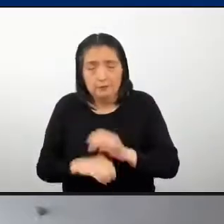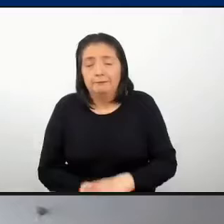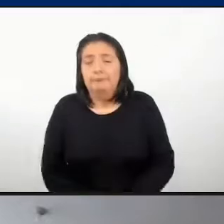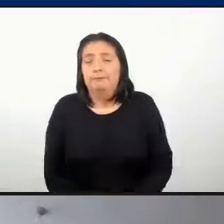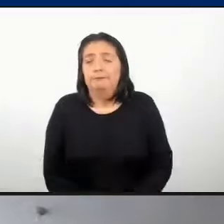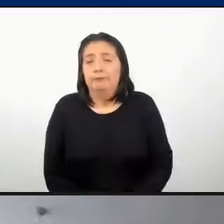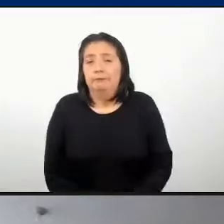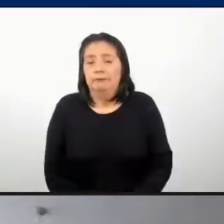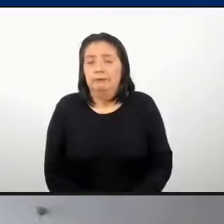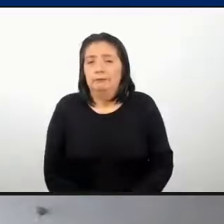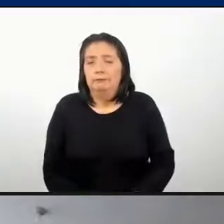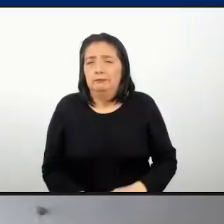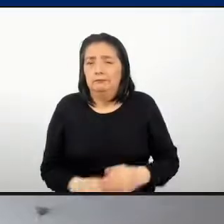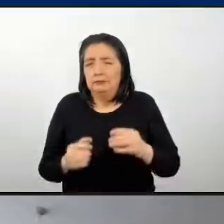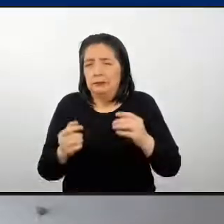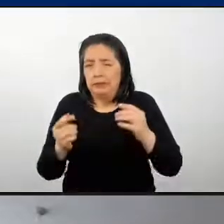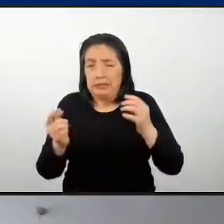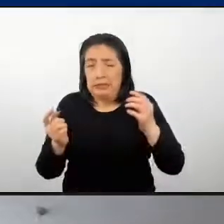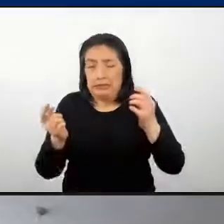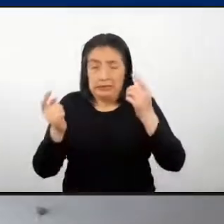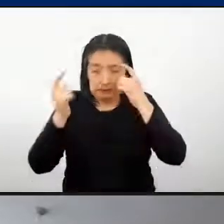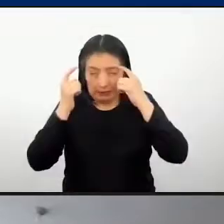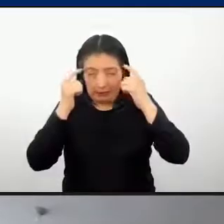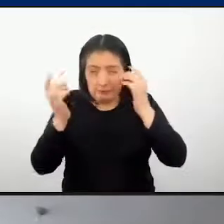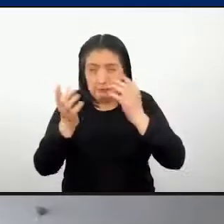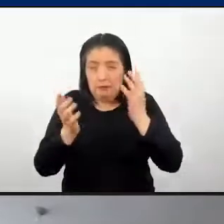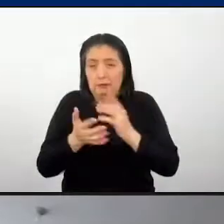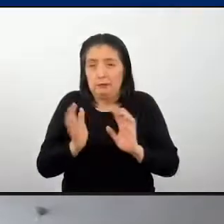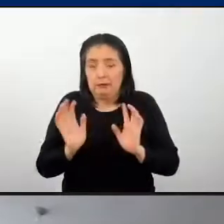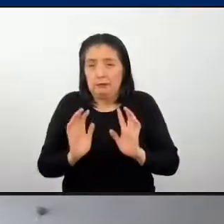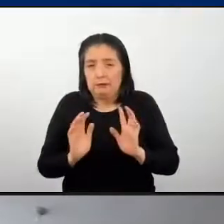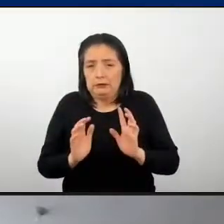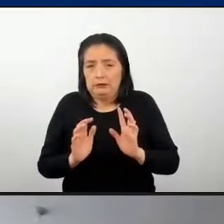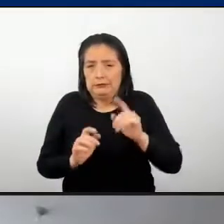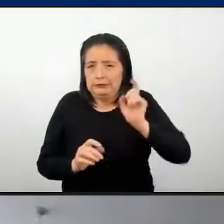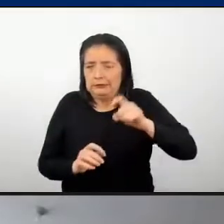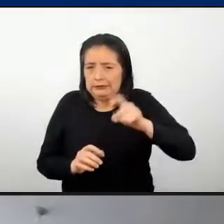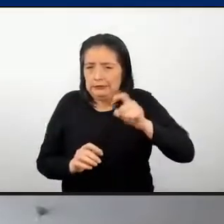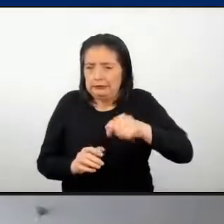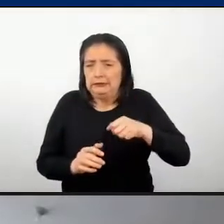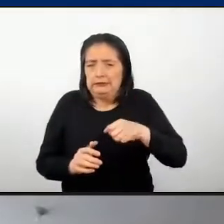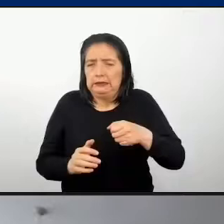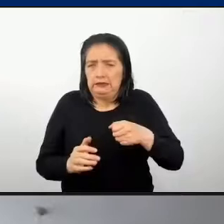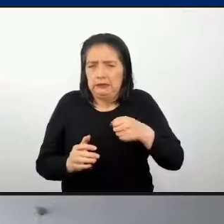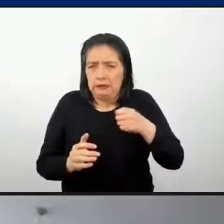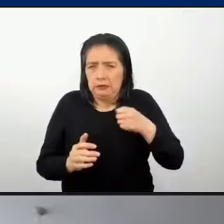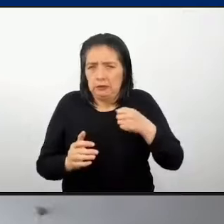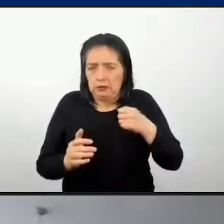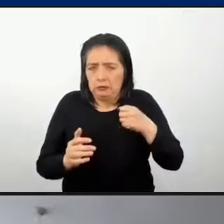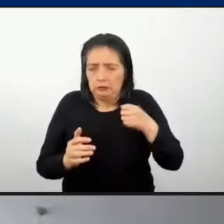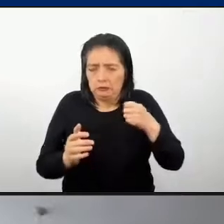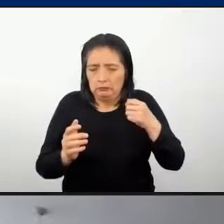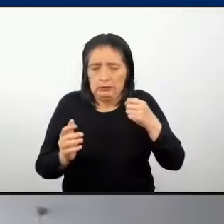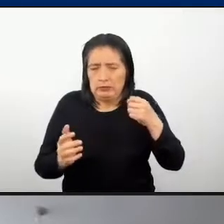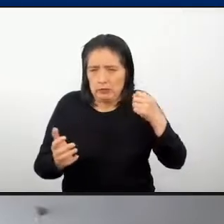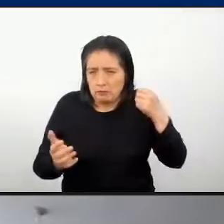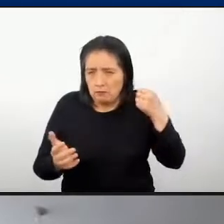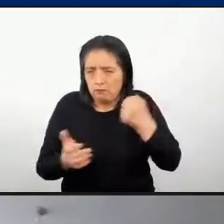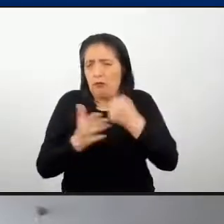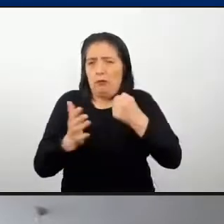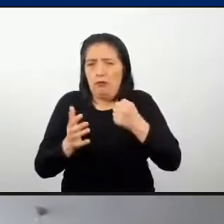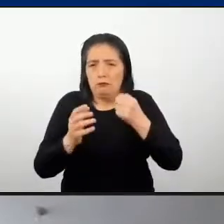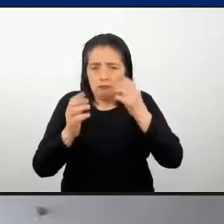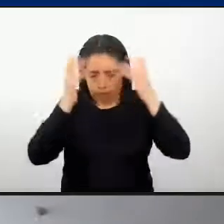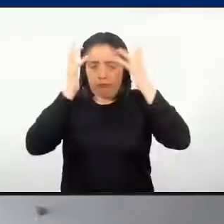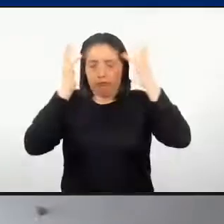el trauma suscita un masazo de tal volumen que la mente se tiene que reorganizar para